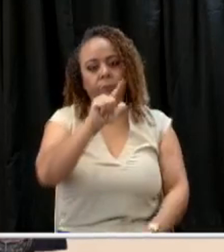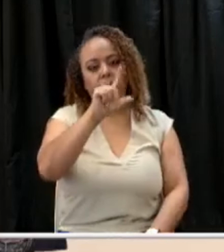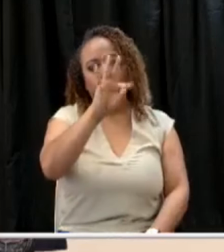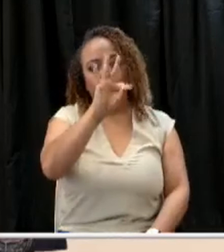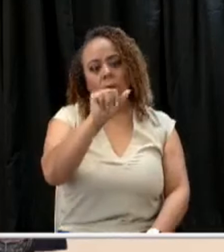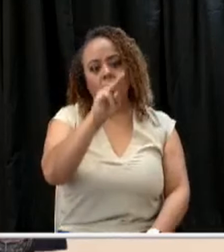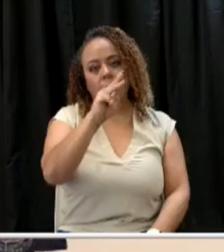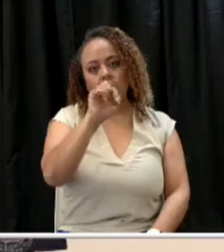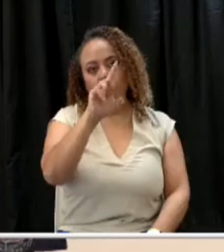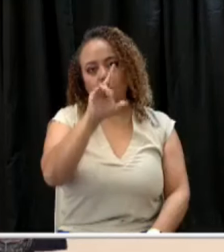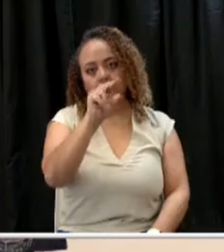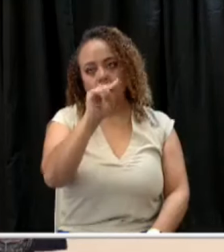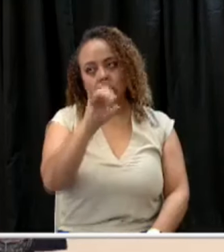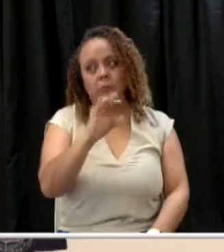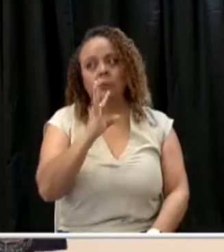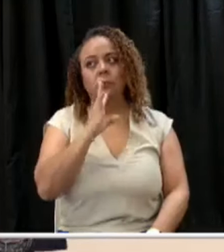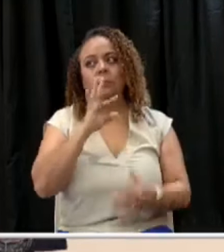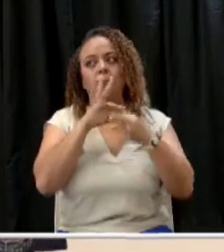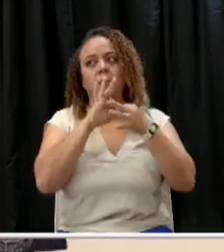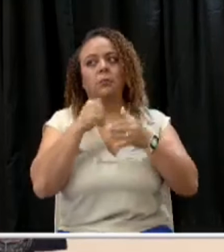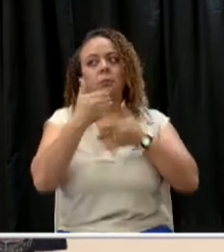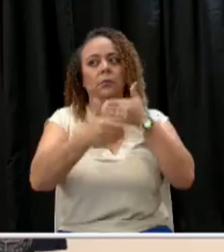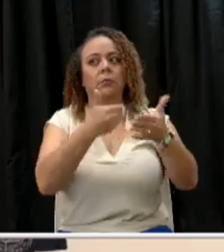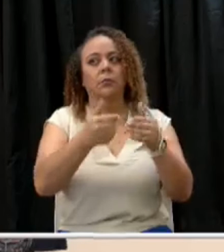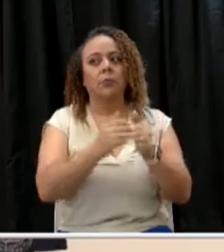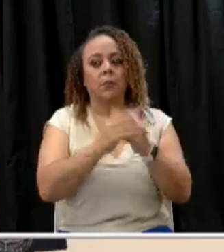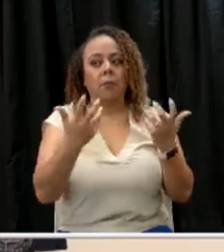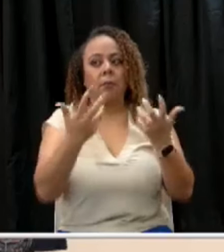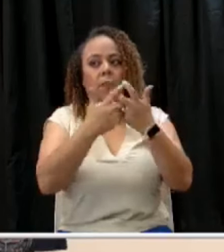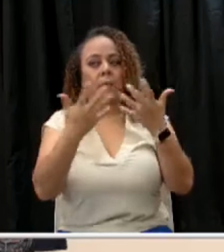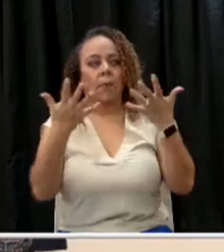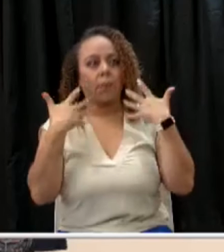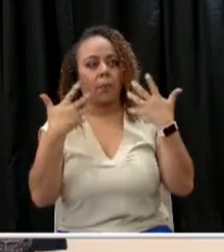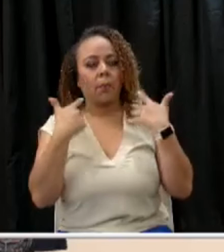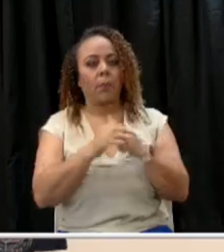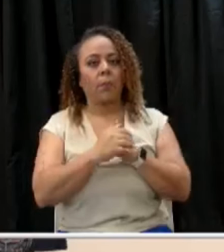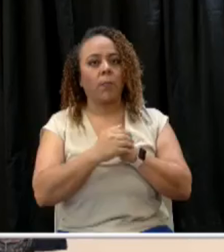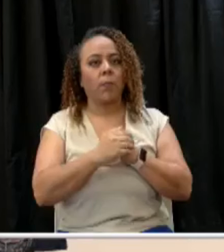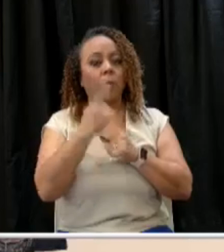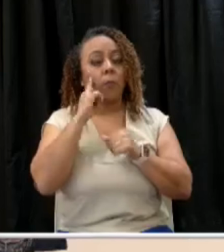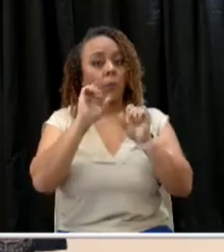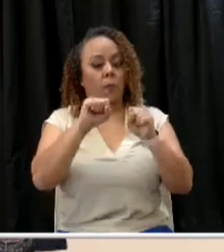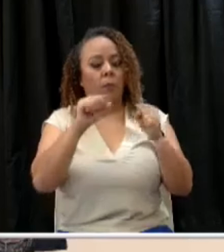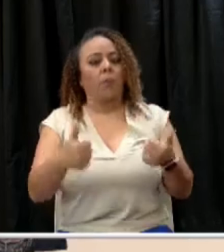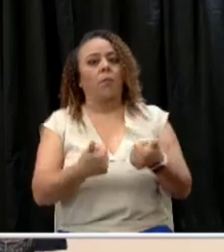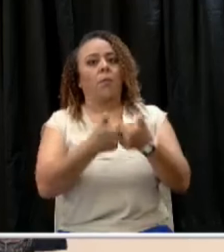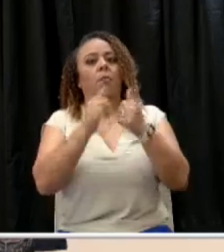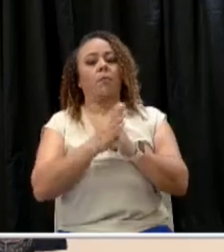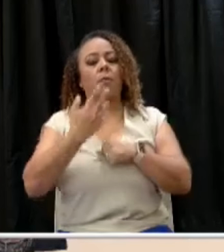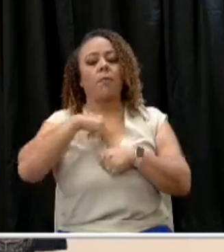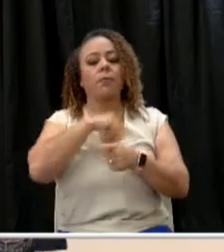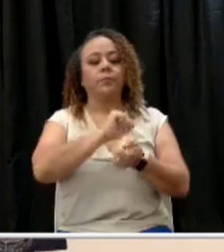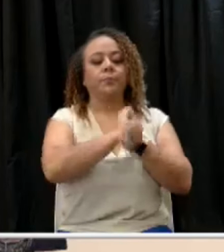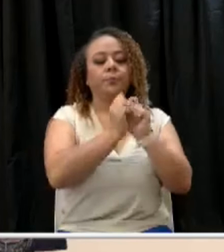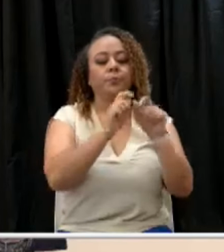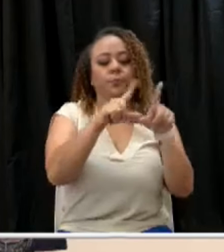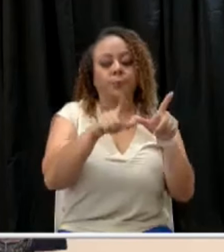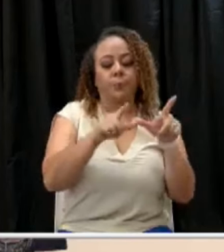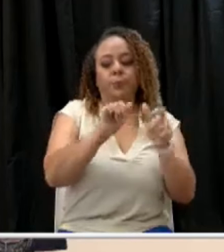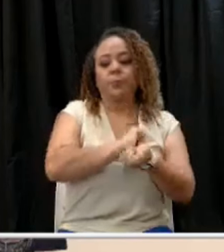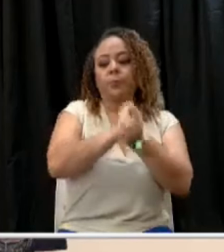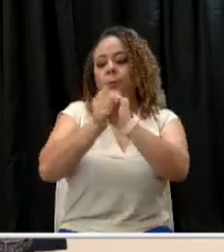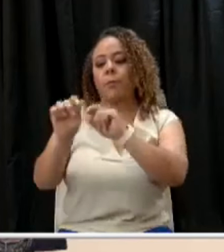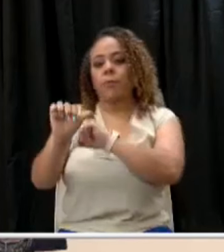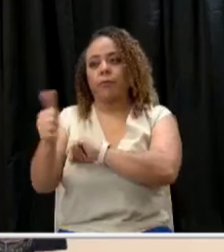nos hablaba sobre el proceso de aclimatación para hacerle frente. Cuando cambiamos de una zona geográfica a